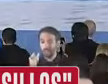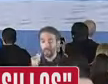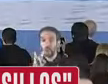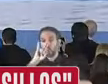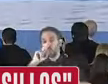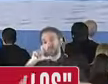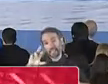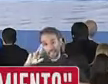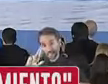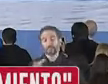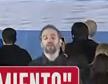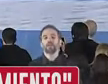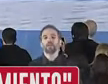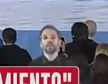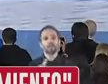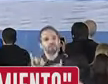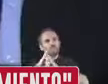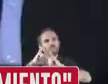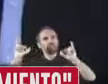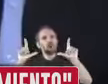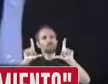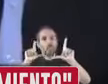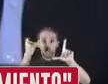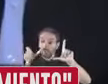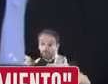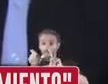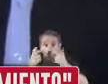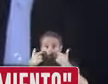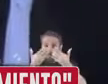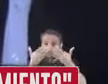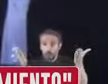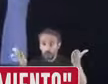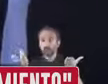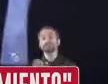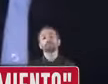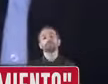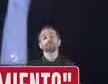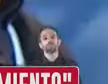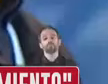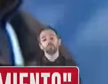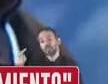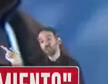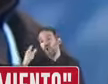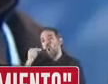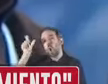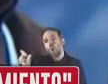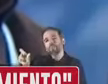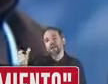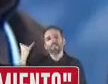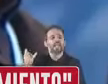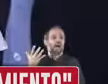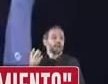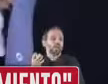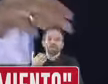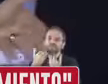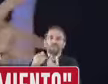radical trascendió en los medios de comunicación un videíto él había grabado no sé si